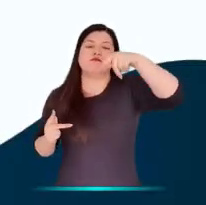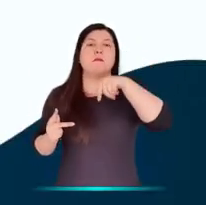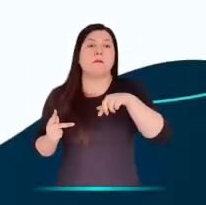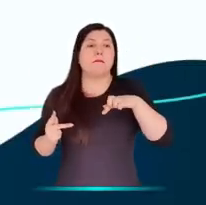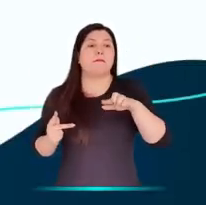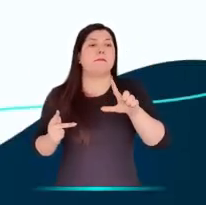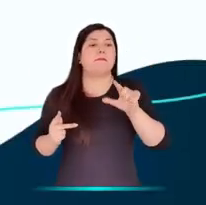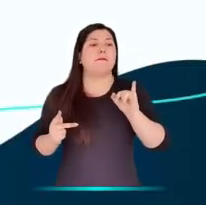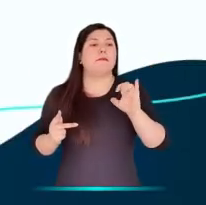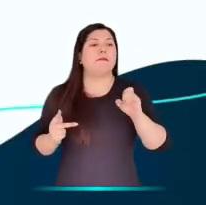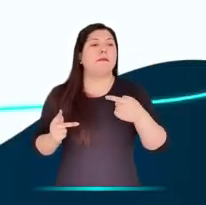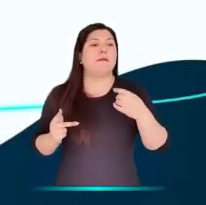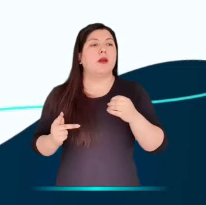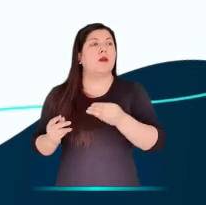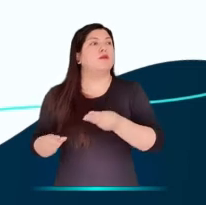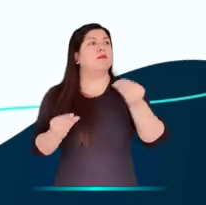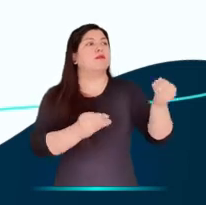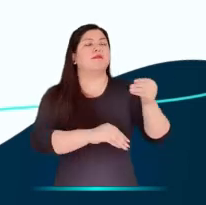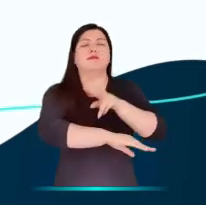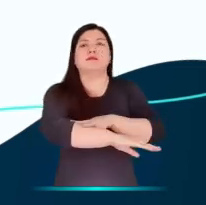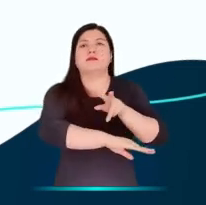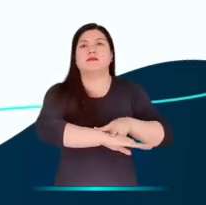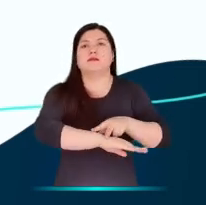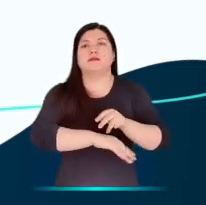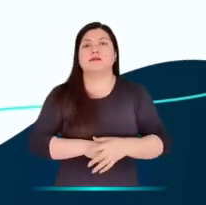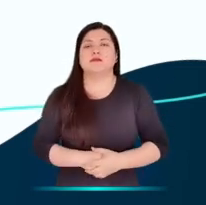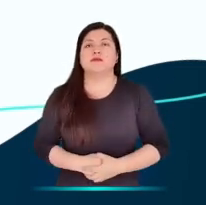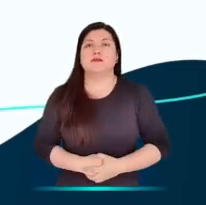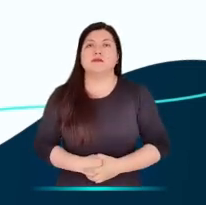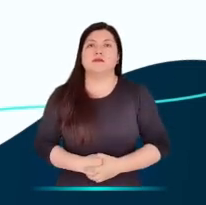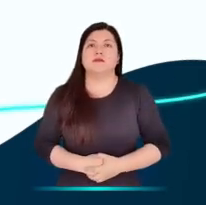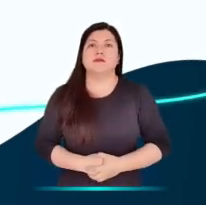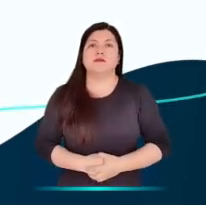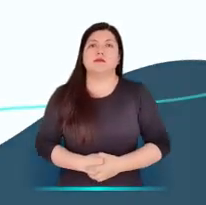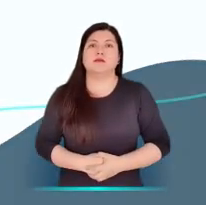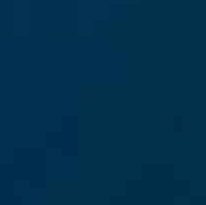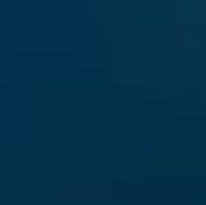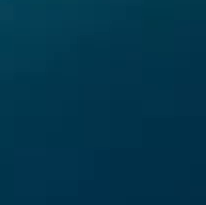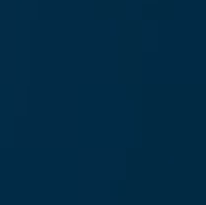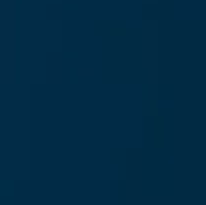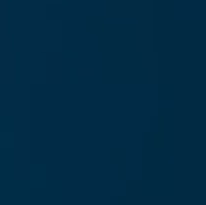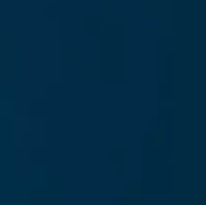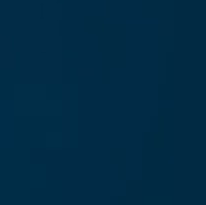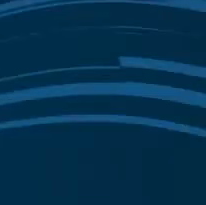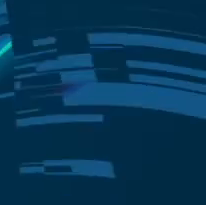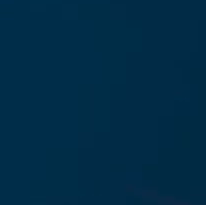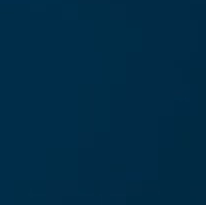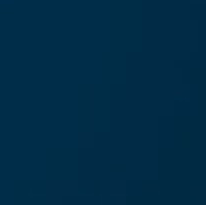jurados entregará los pliegos electorales al delegado de puesto una vez finalice la jornada electoral.